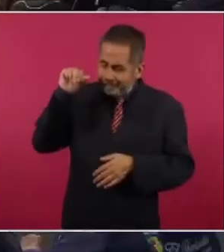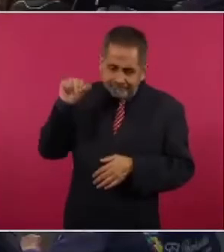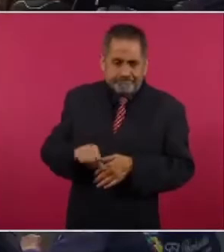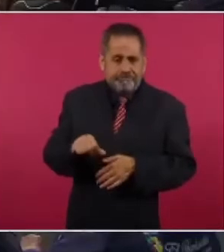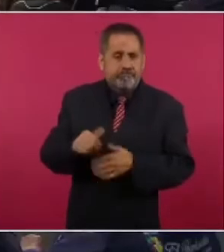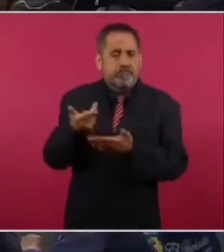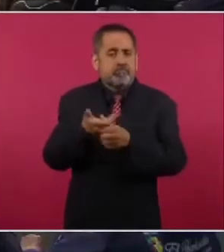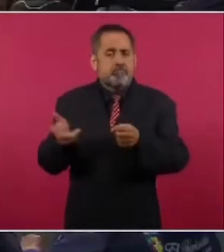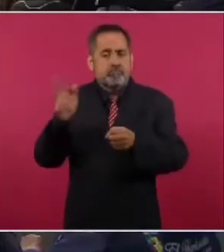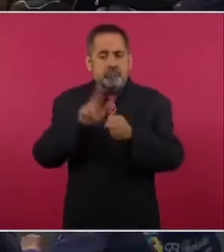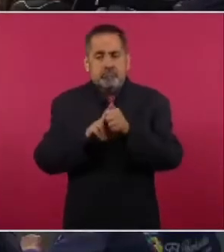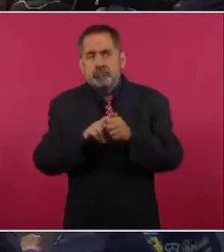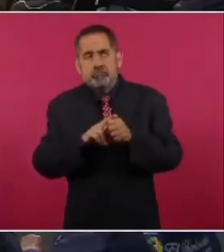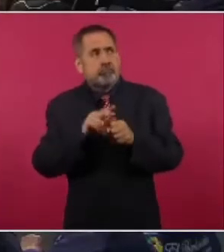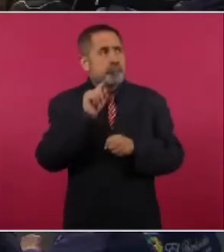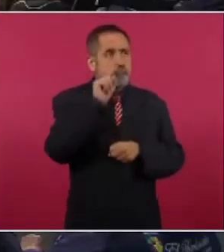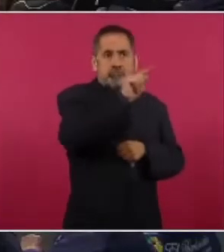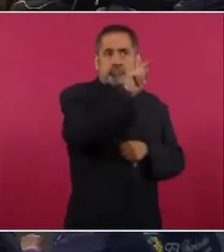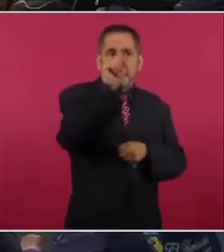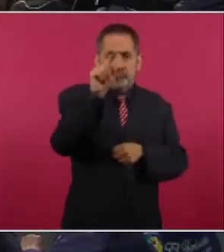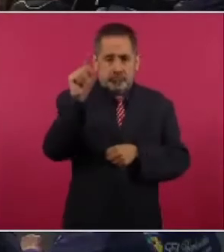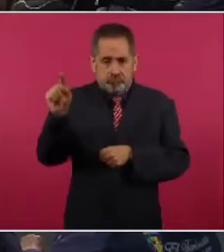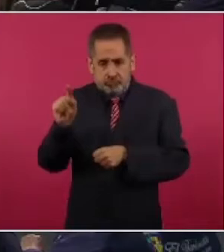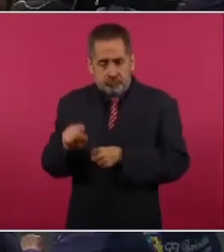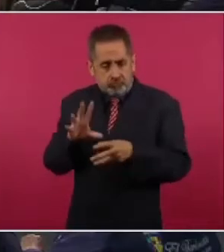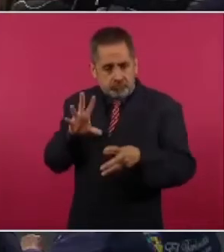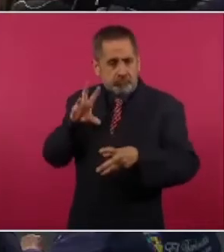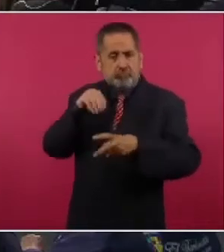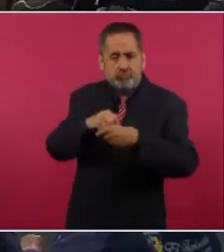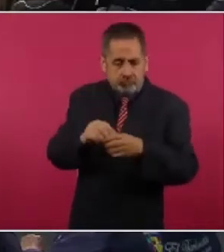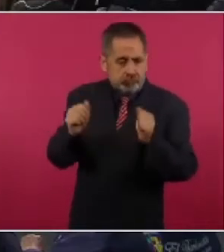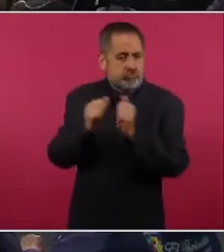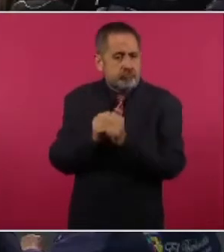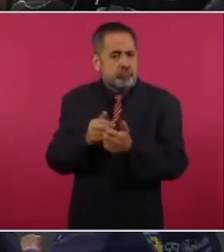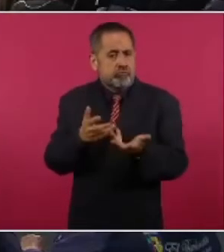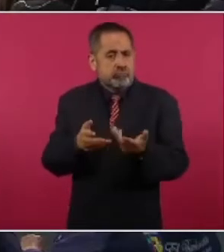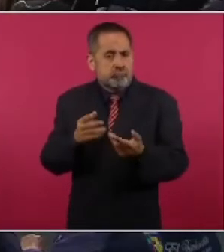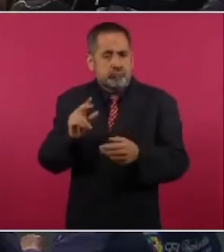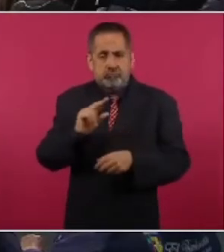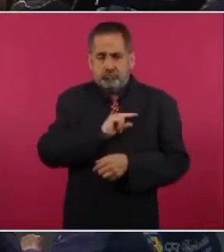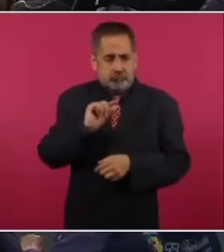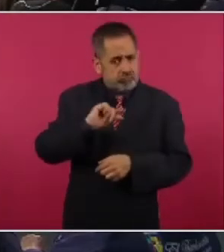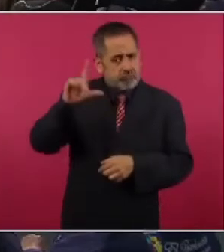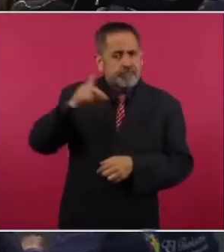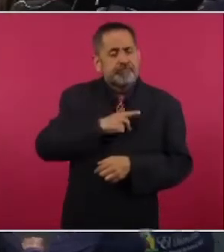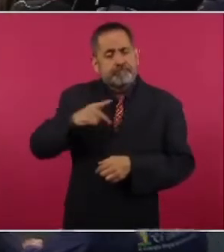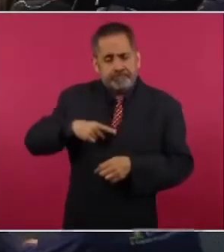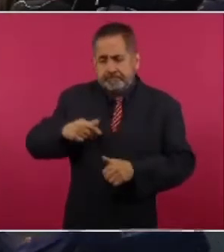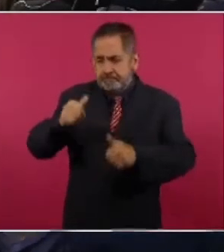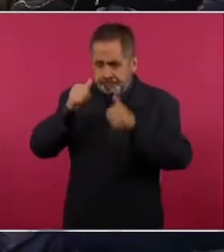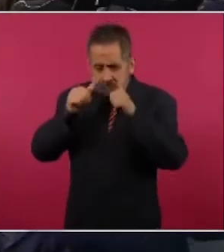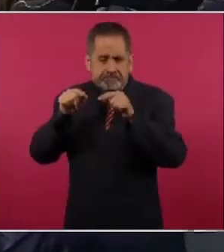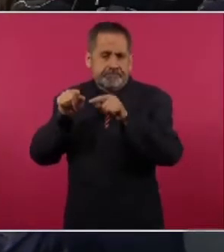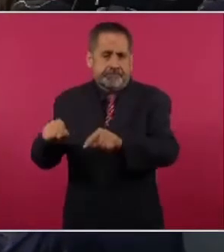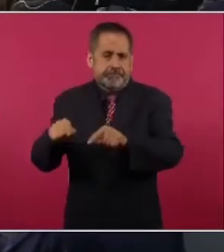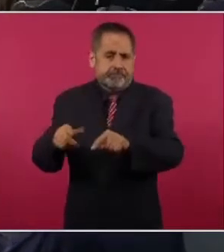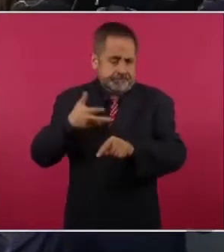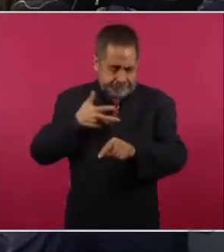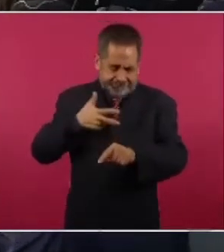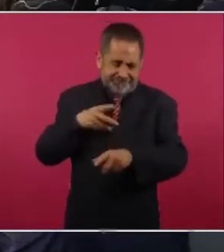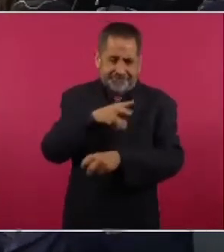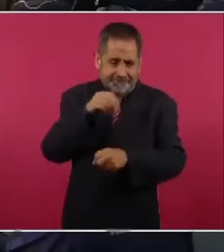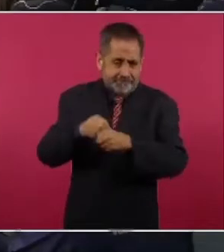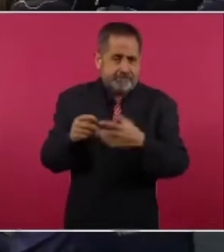están incorporados hoy en los sistemas estatales de salud, incluso en alta especialidad, pues a la hora de pasar ya a